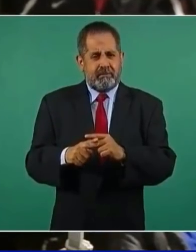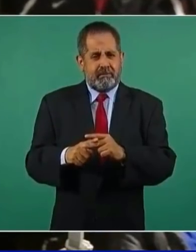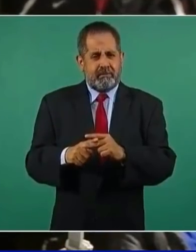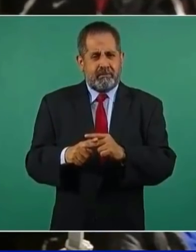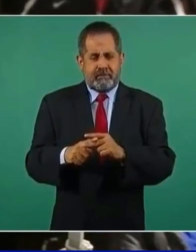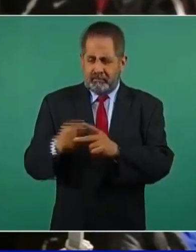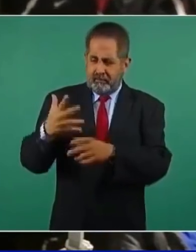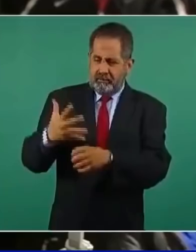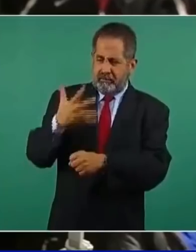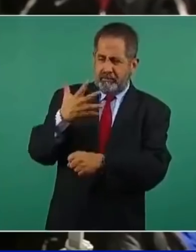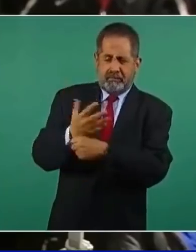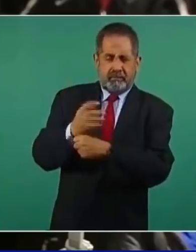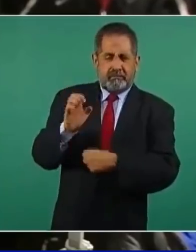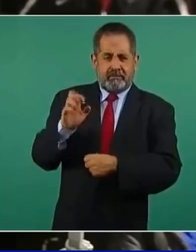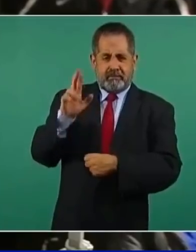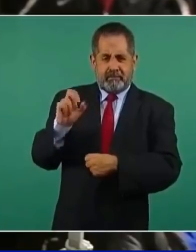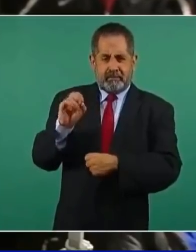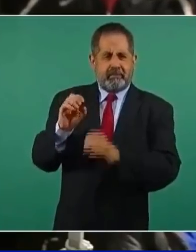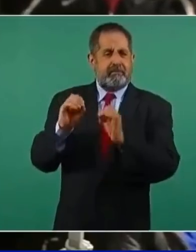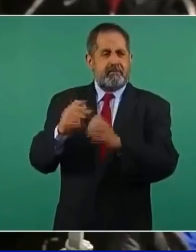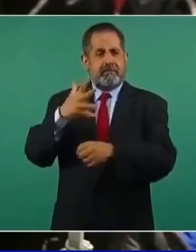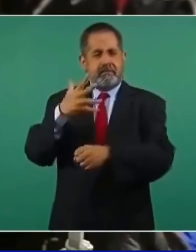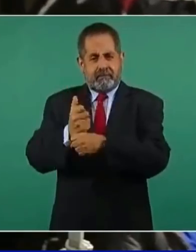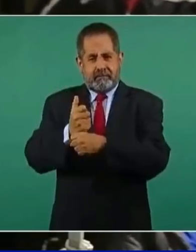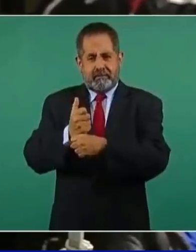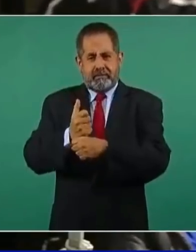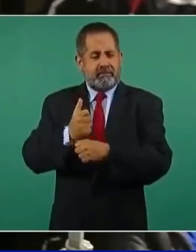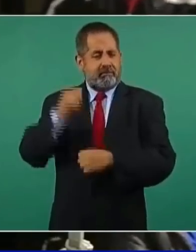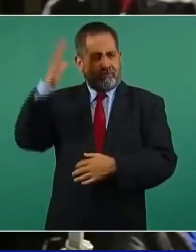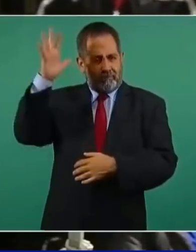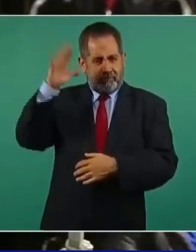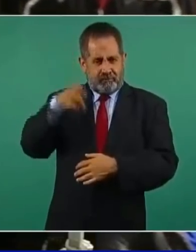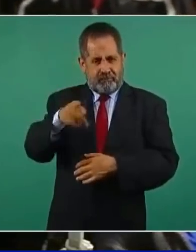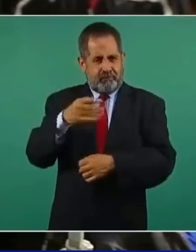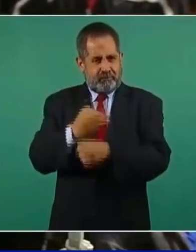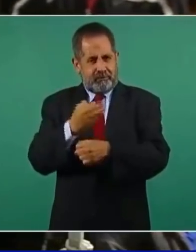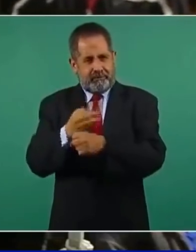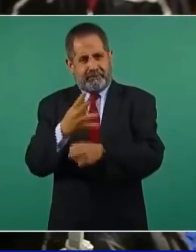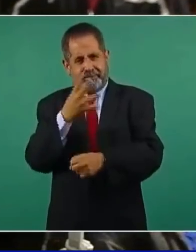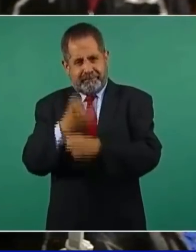la quinta era o el quinto sol y usted va en la cuarta.